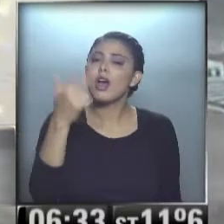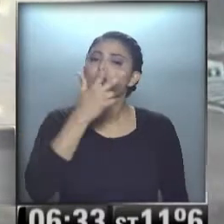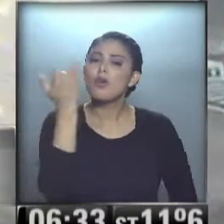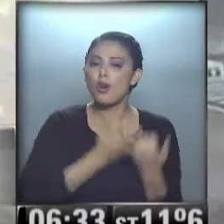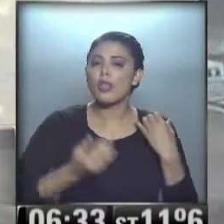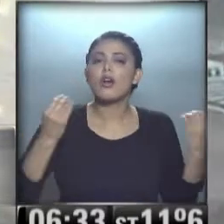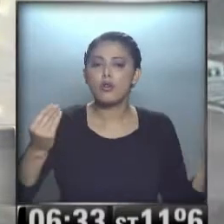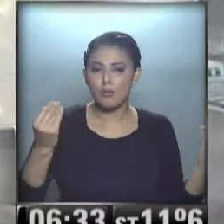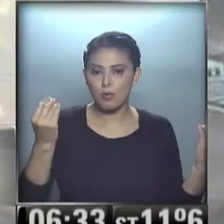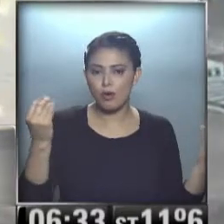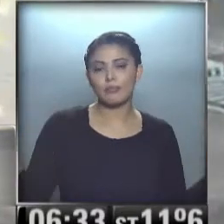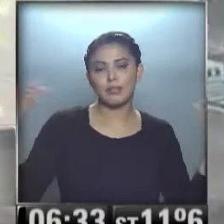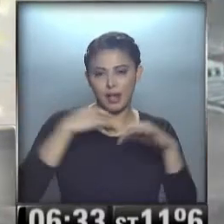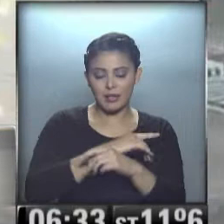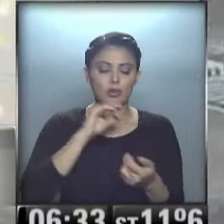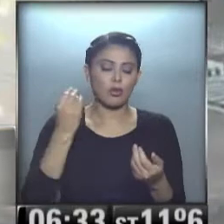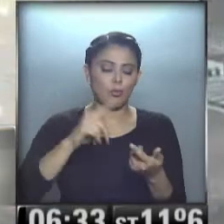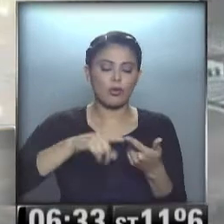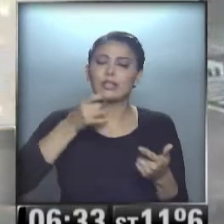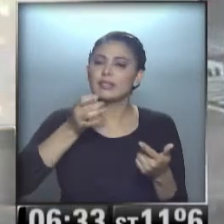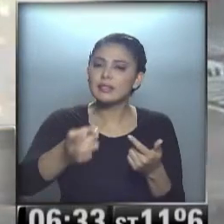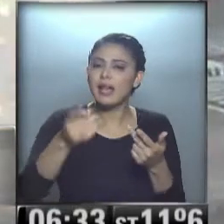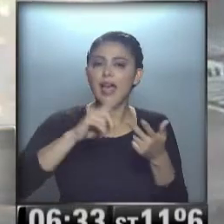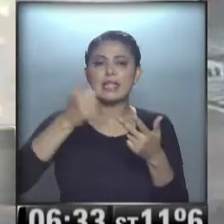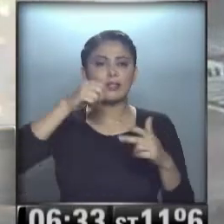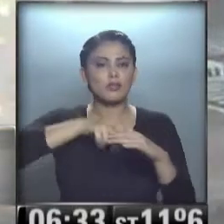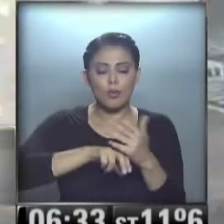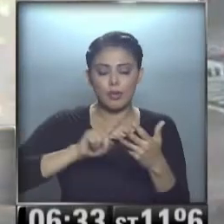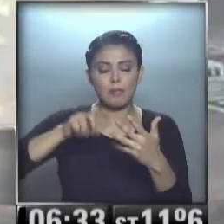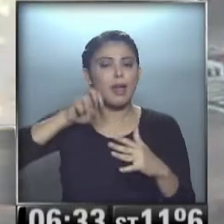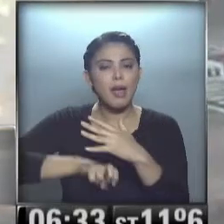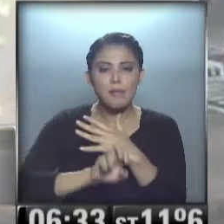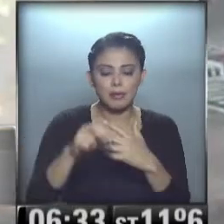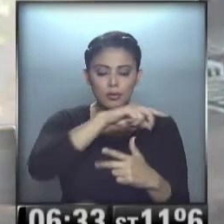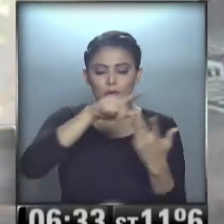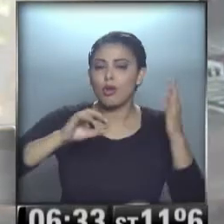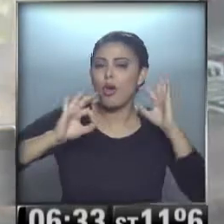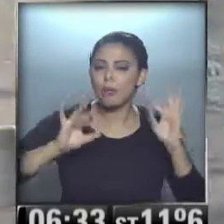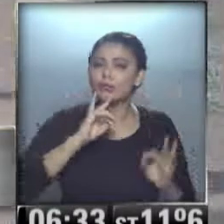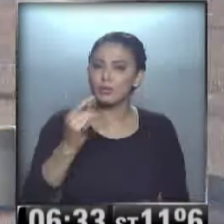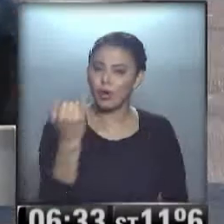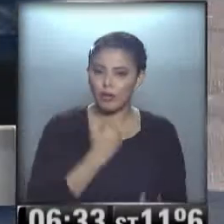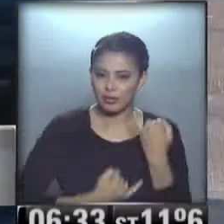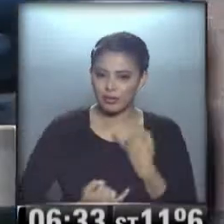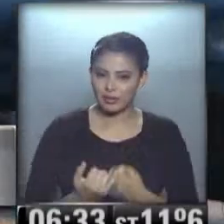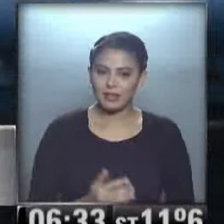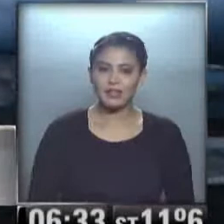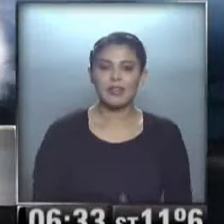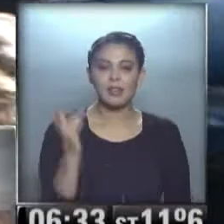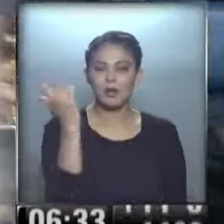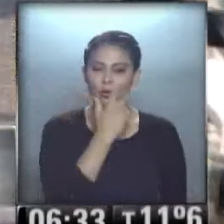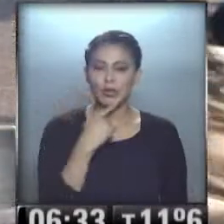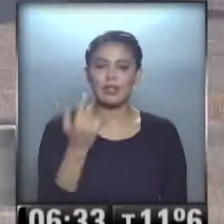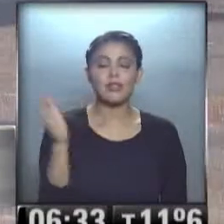ingresos a capital, el funcionamiento de los trenes, las 6 líneas de subte, el premetro. Contanos todo, Hugo, querido, hasta ahora. Muy buenos días, Karina